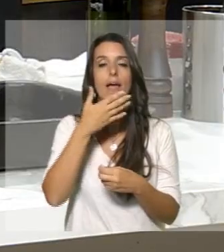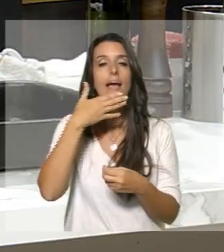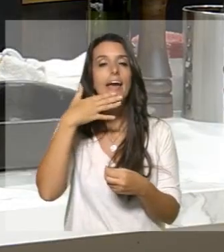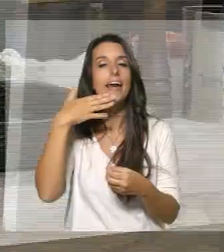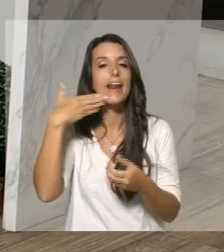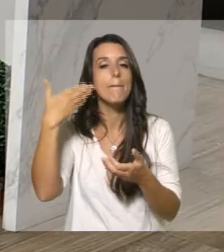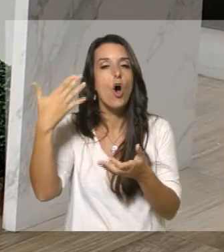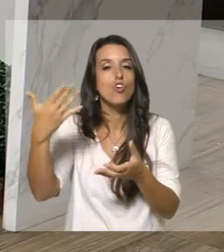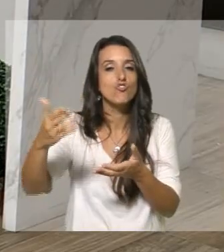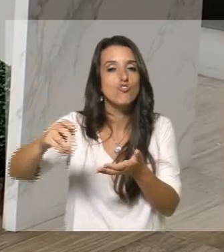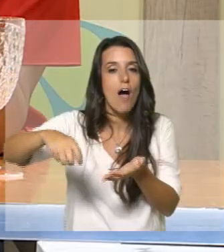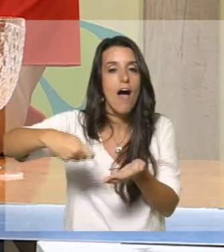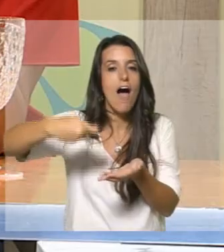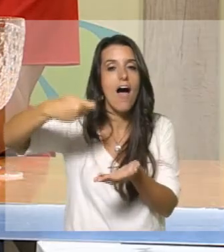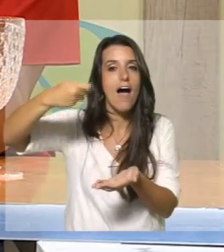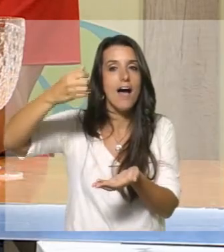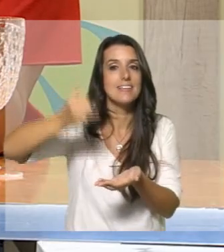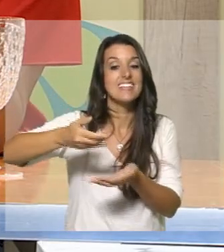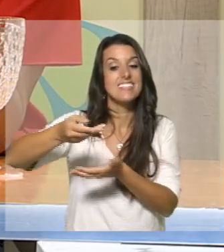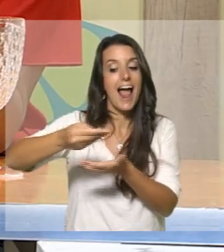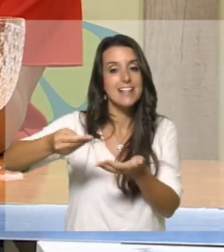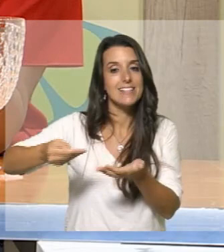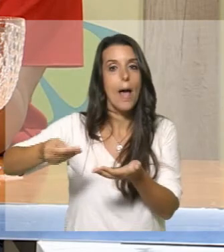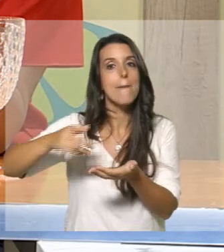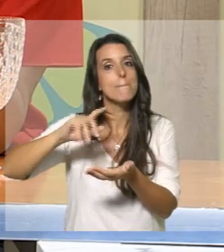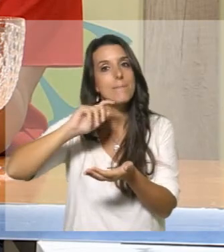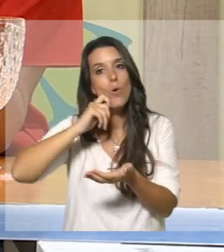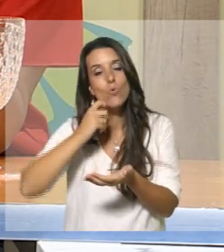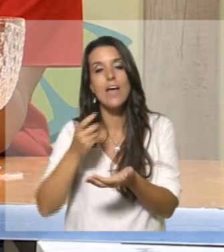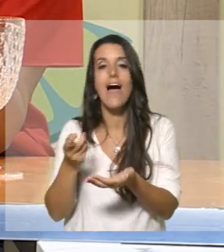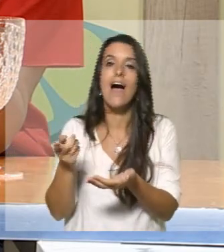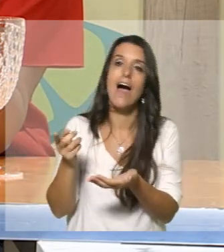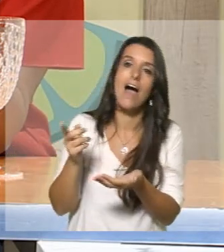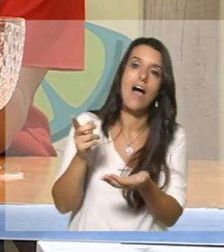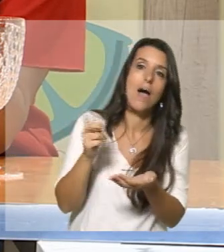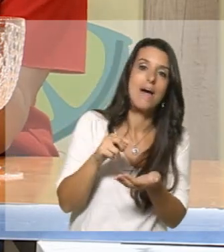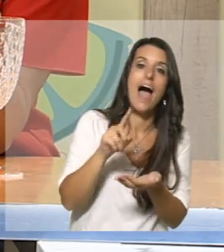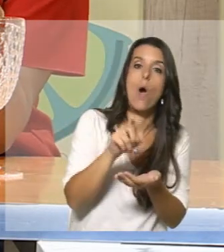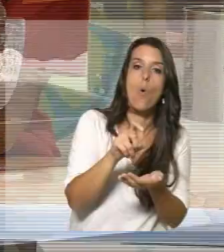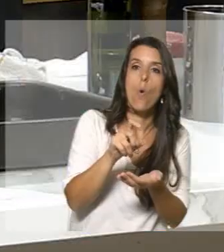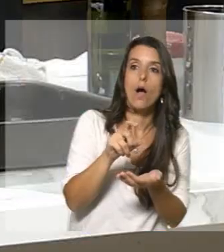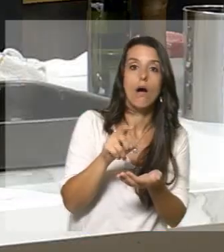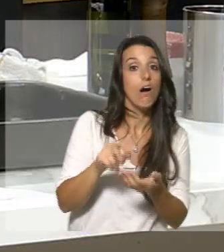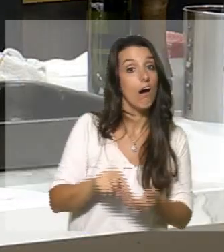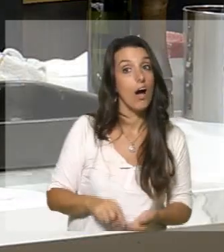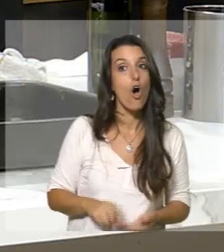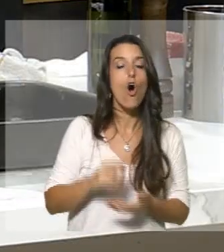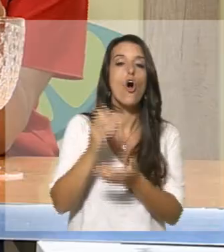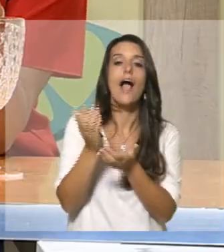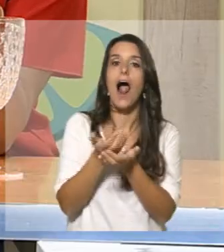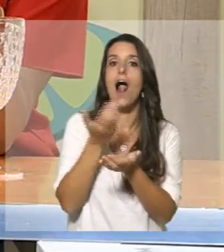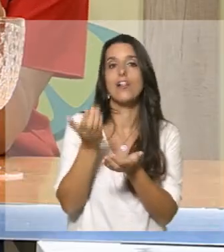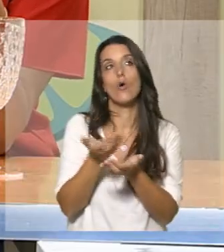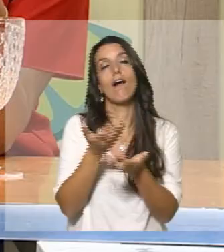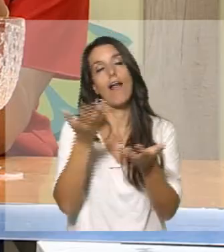cremosa. Sí, bien cremosa. O sea, si es para salsa, me gusta más hecha con agua. Mirá que no claro, ¿no? O con caldo. Con